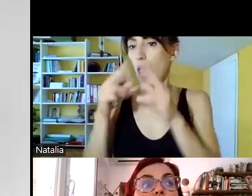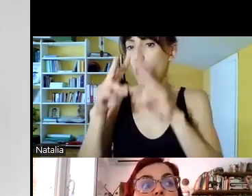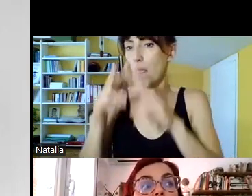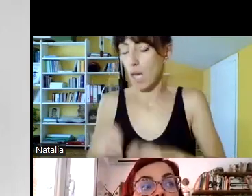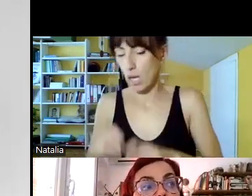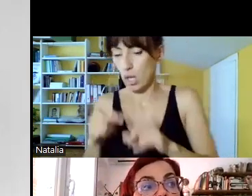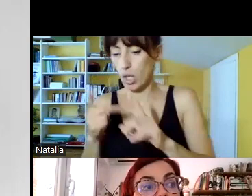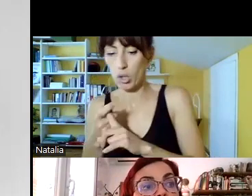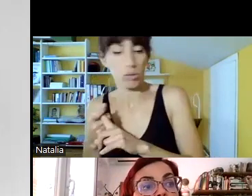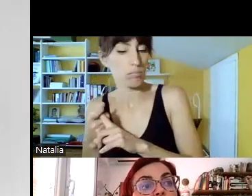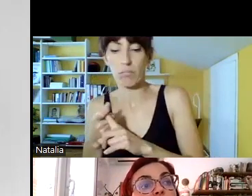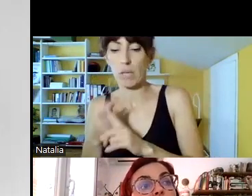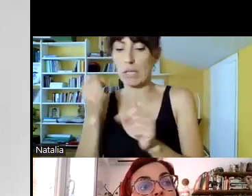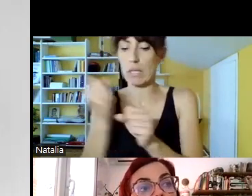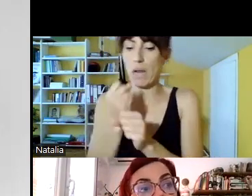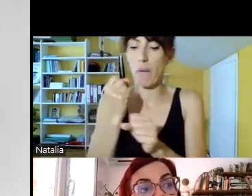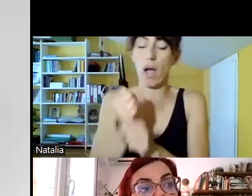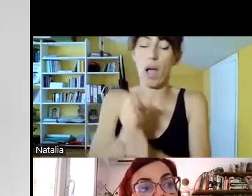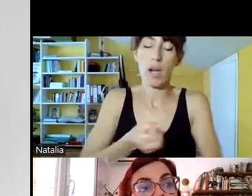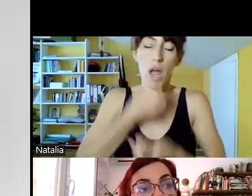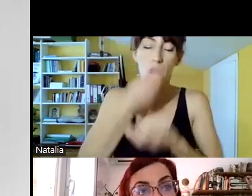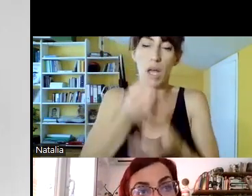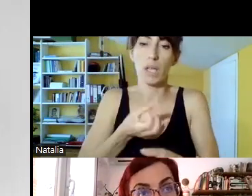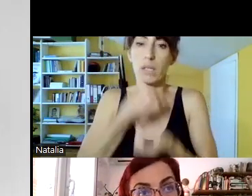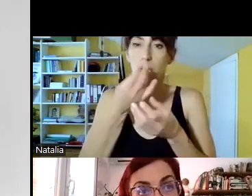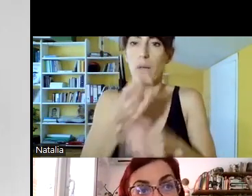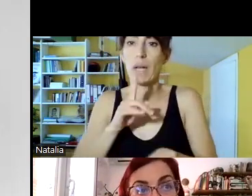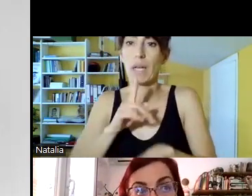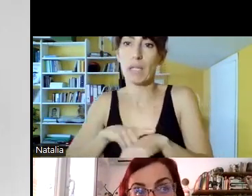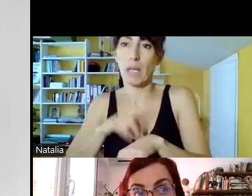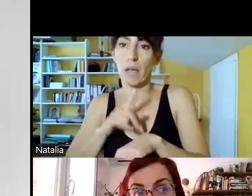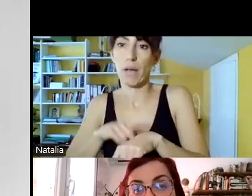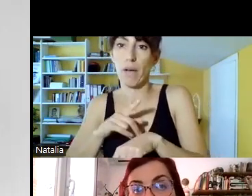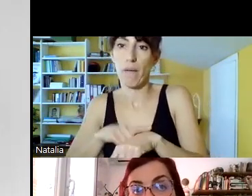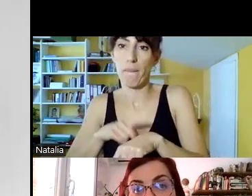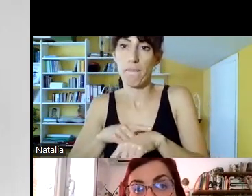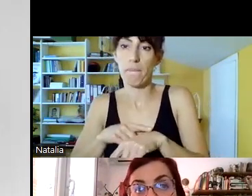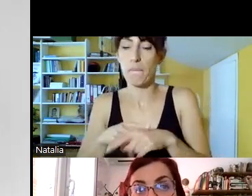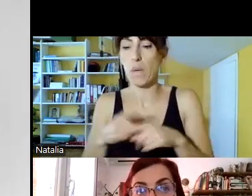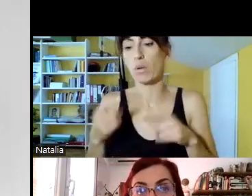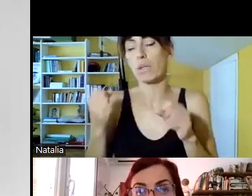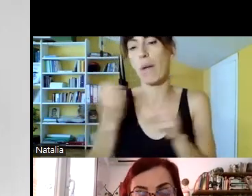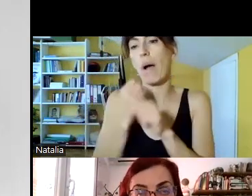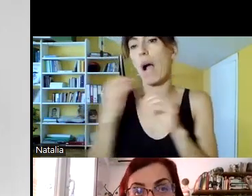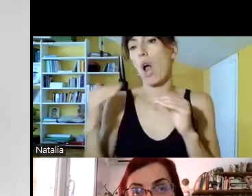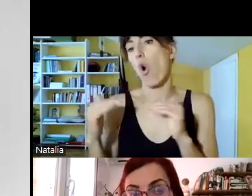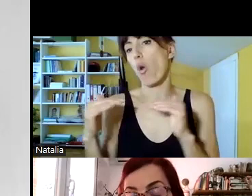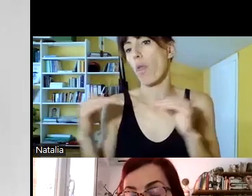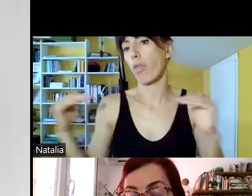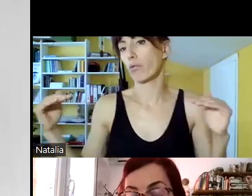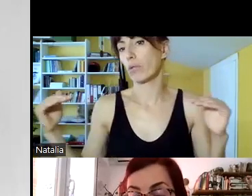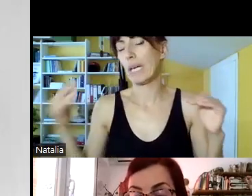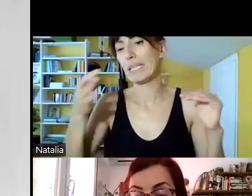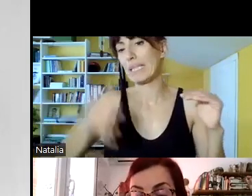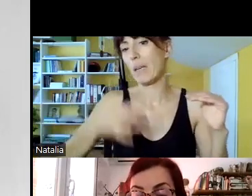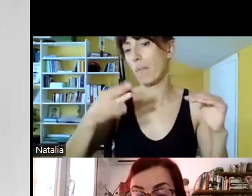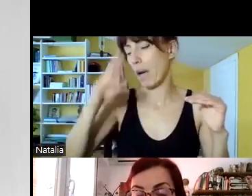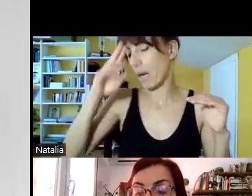diagnósticas, el trabajar de forma narrativa, el dar tiempo, ¿no? el trabajar de forma horizontal, todo eso y respetuosa, todo